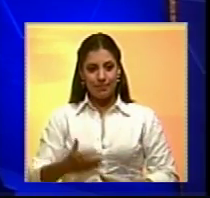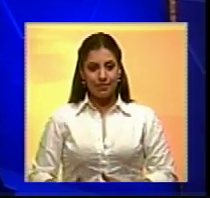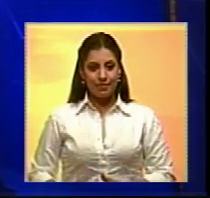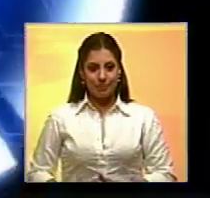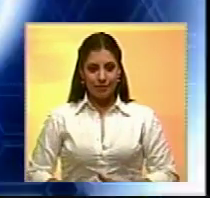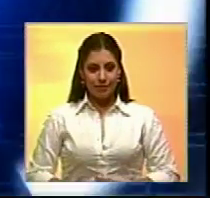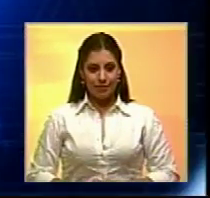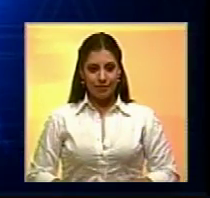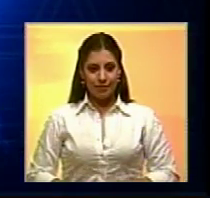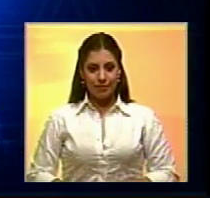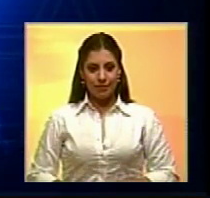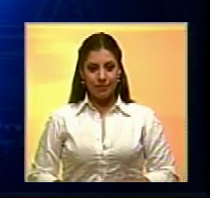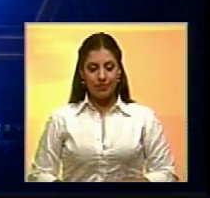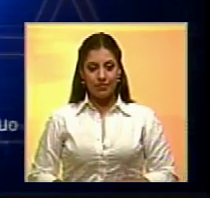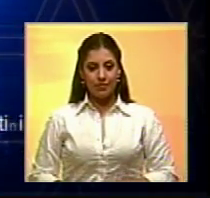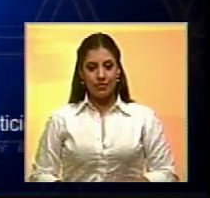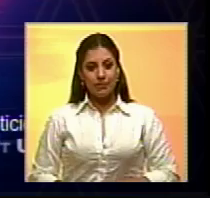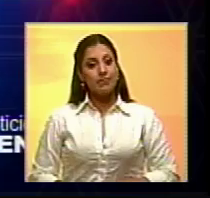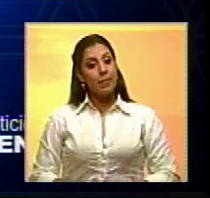todos.